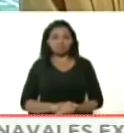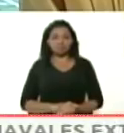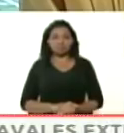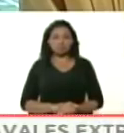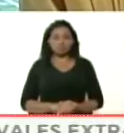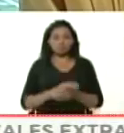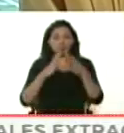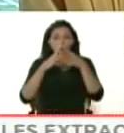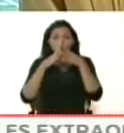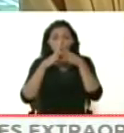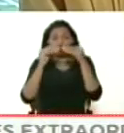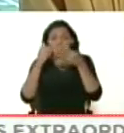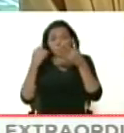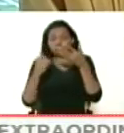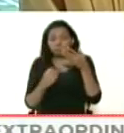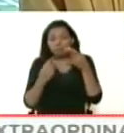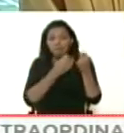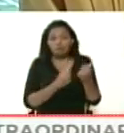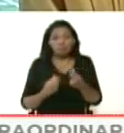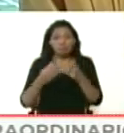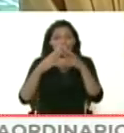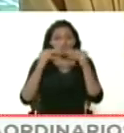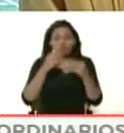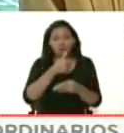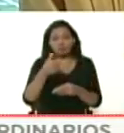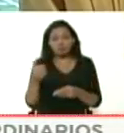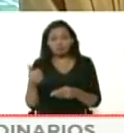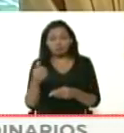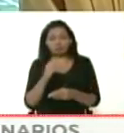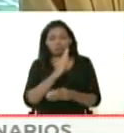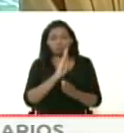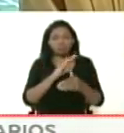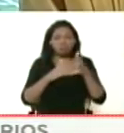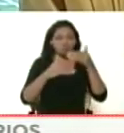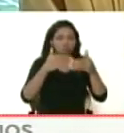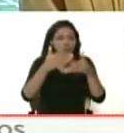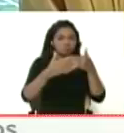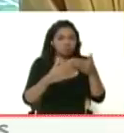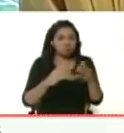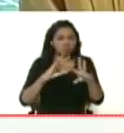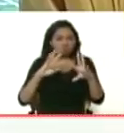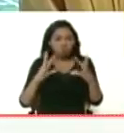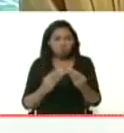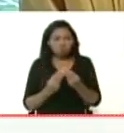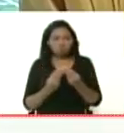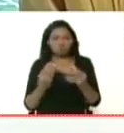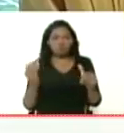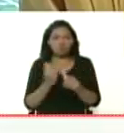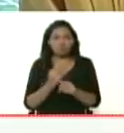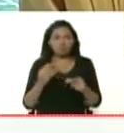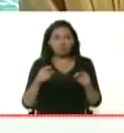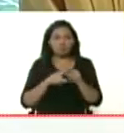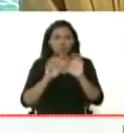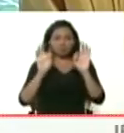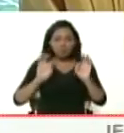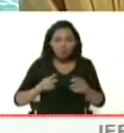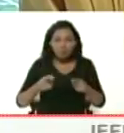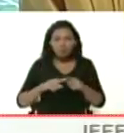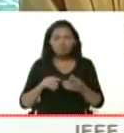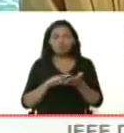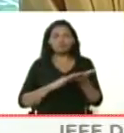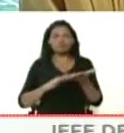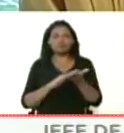Todos los sectores de la economía, todos, se han venido autorregulando y han venido encontrando la